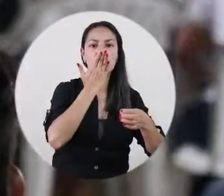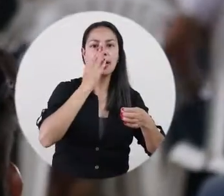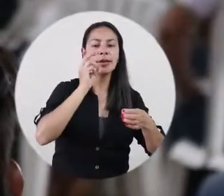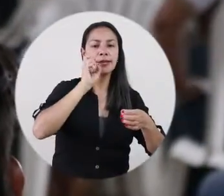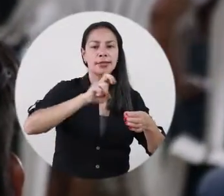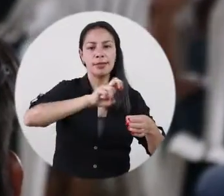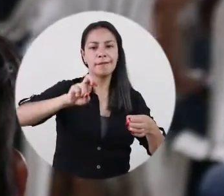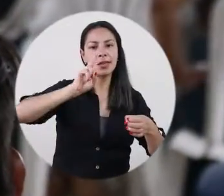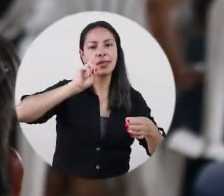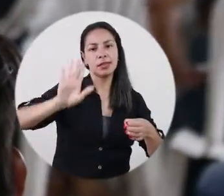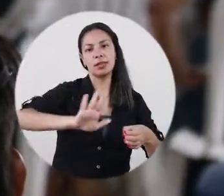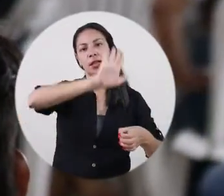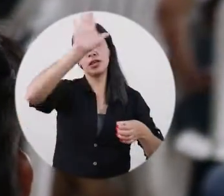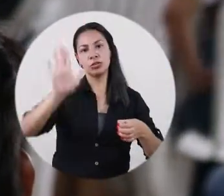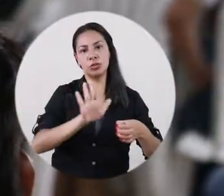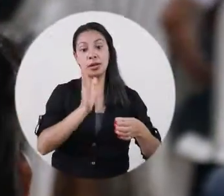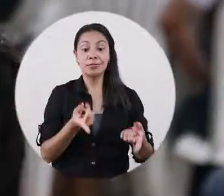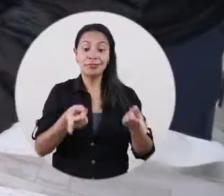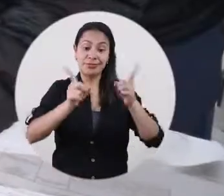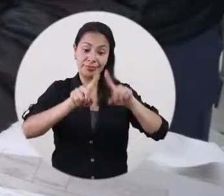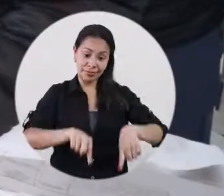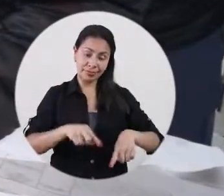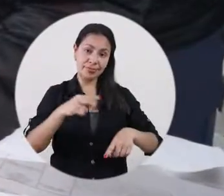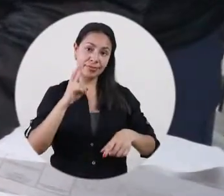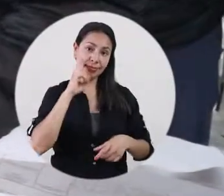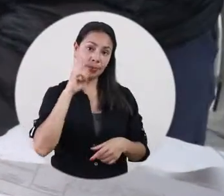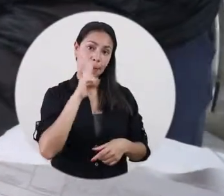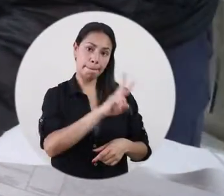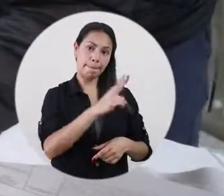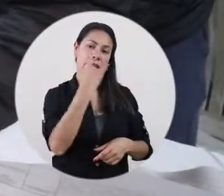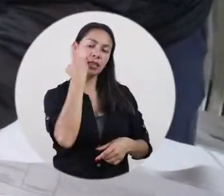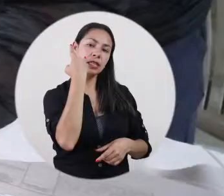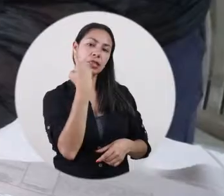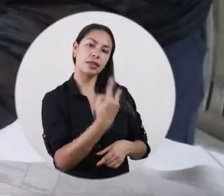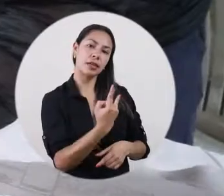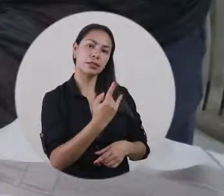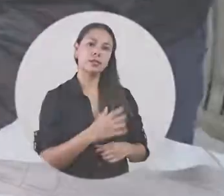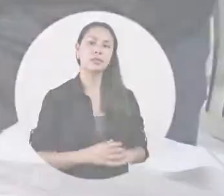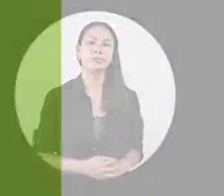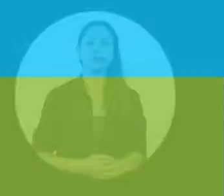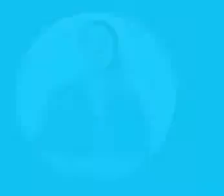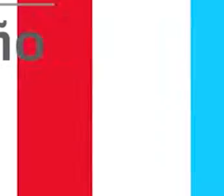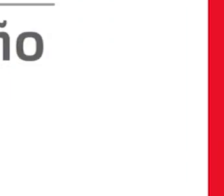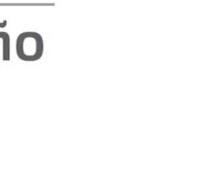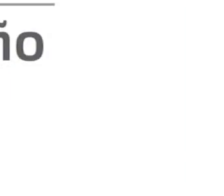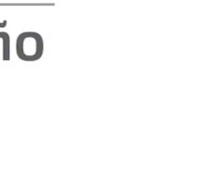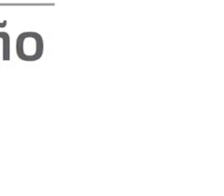está llevando a nivel nacional también ha sido una de las de los intereses